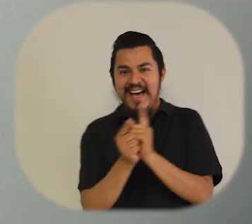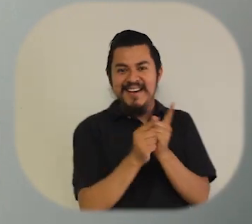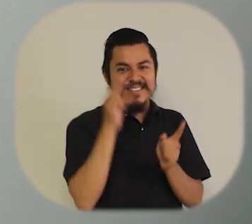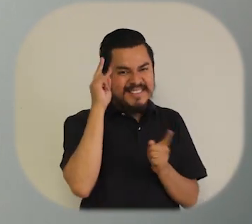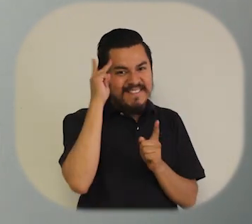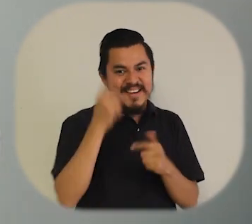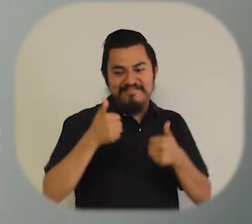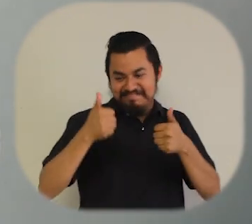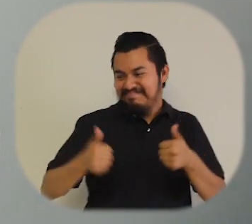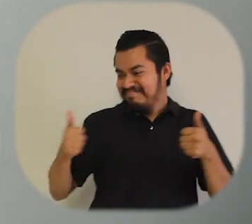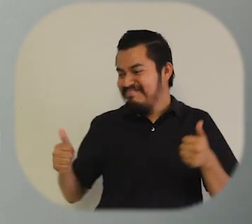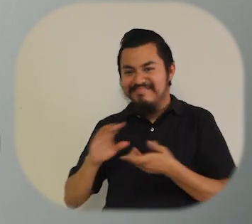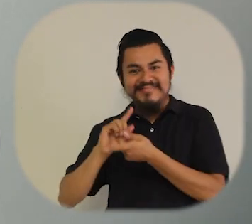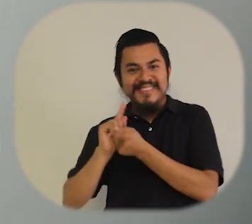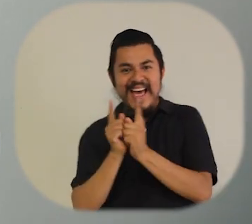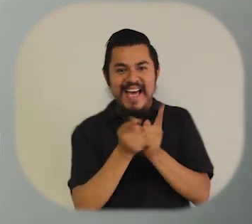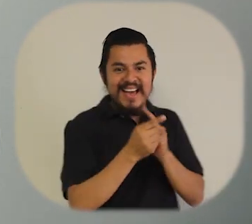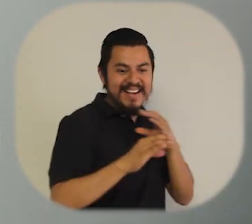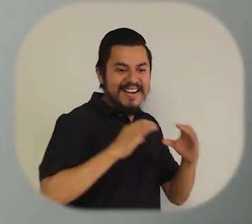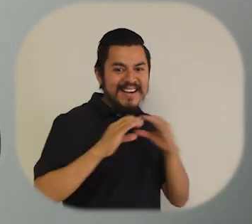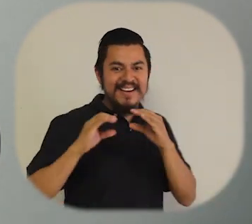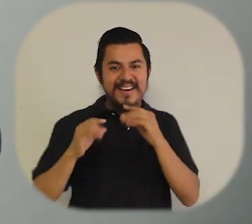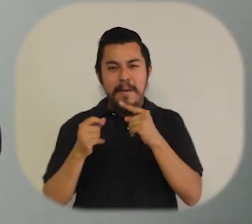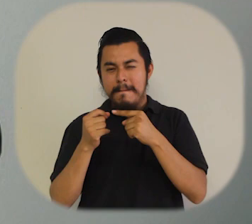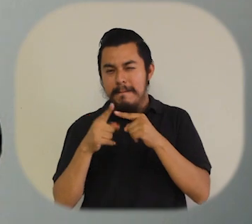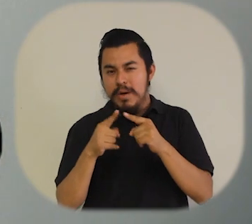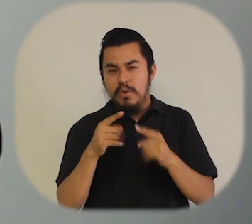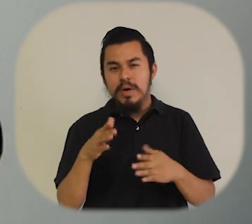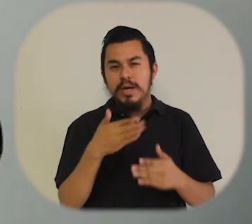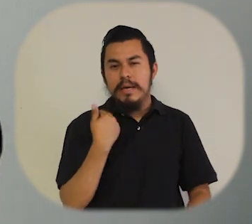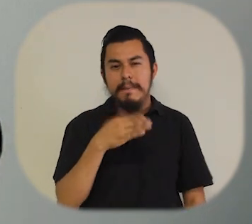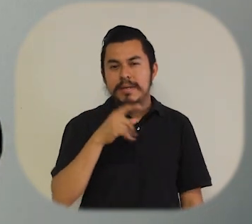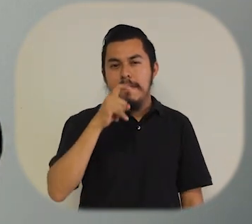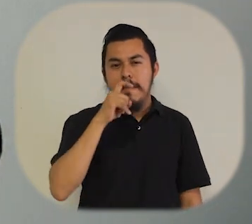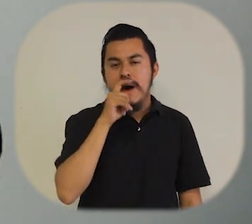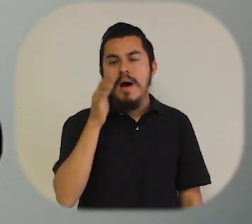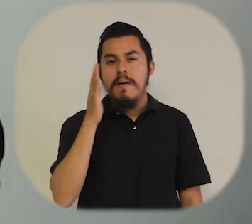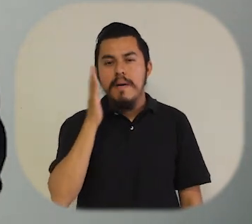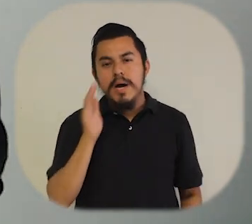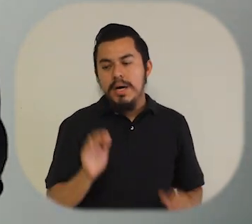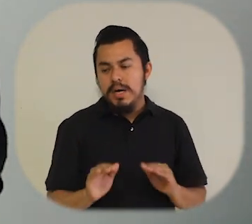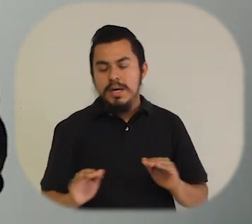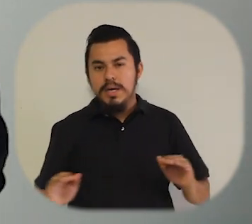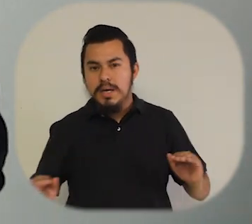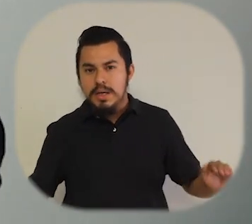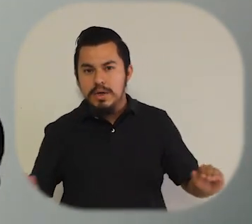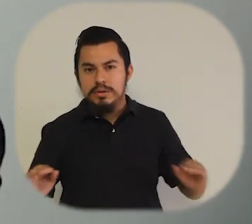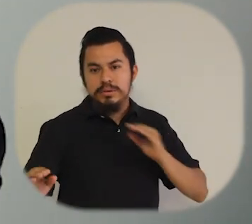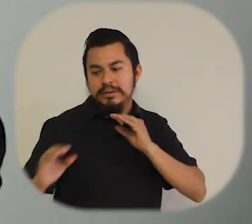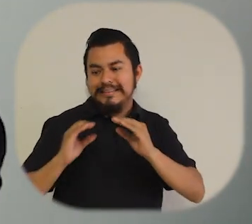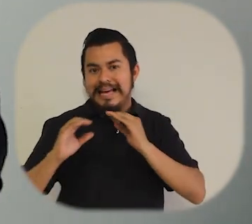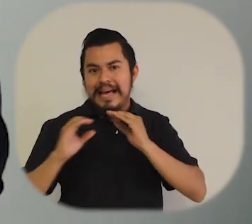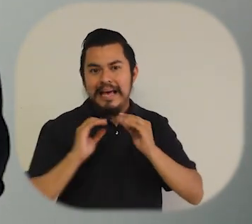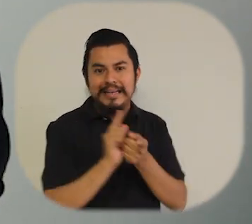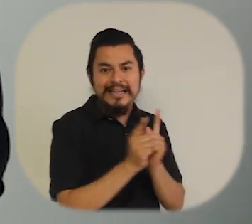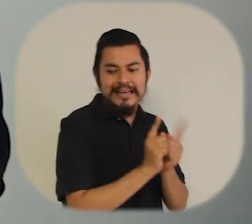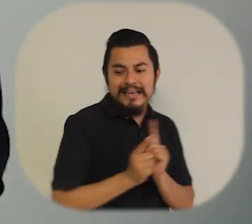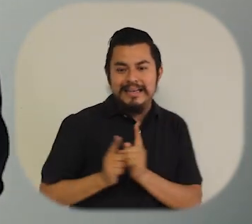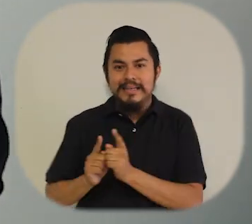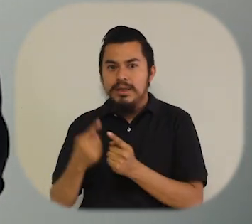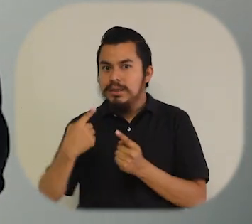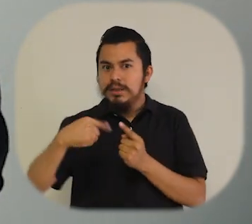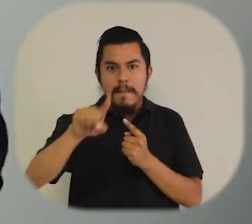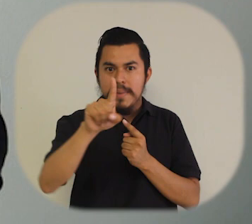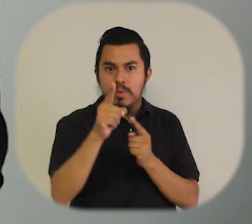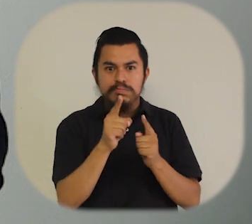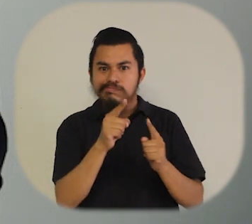llevan muy bien. Pero sin importar qué tanto los padres y los hijos se lleven bien, siempre hay una línea. Hay una línea